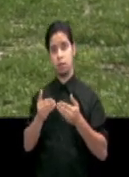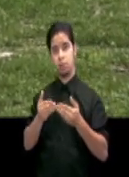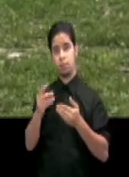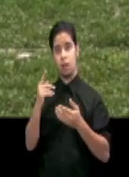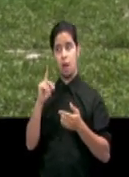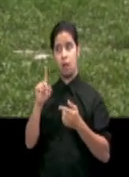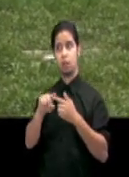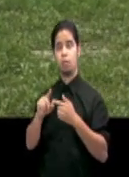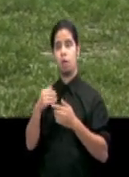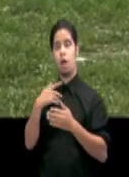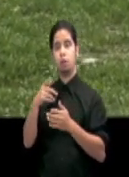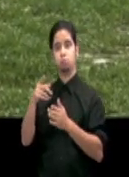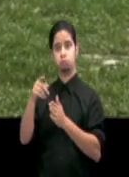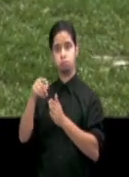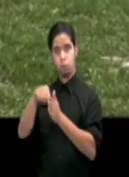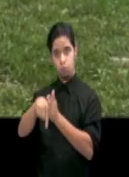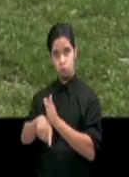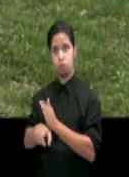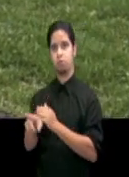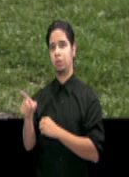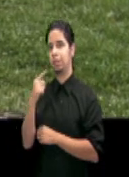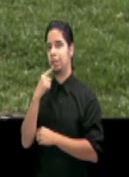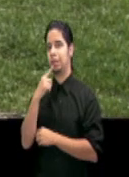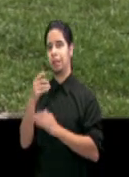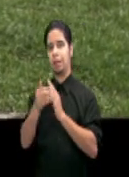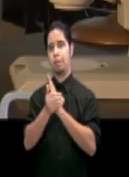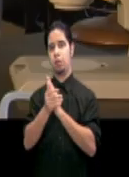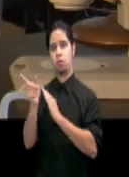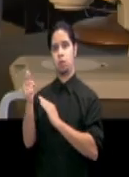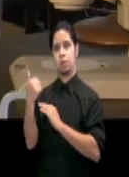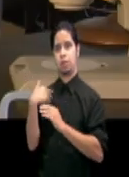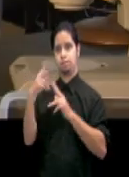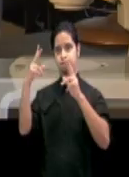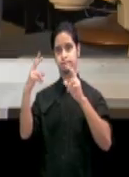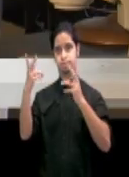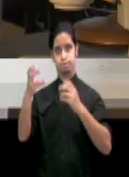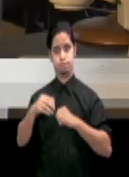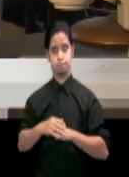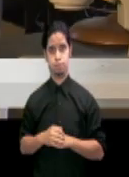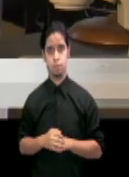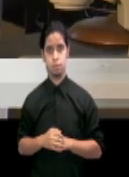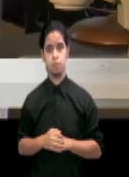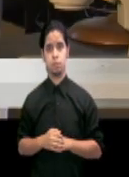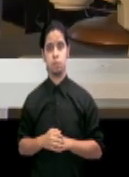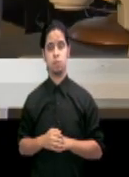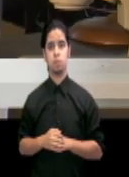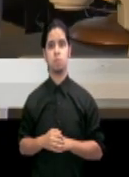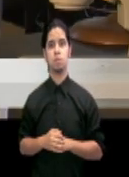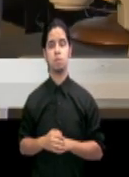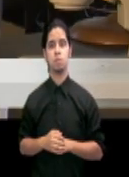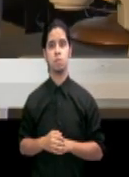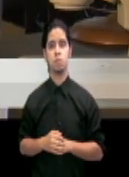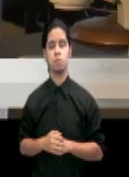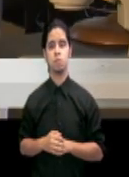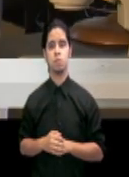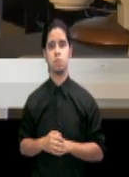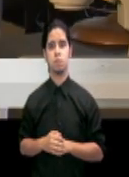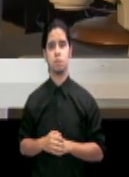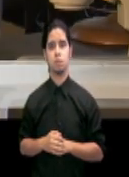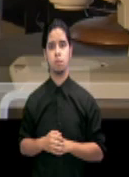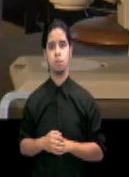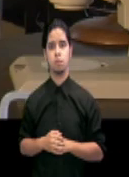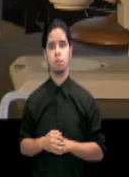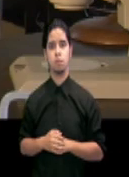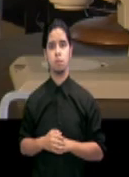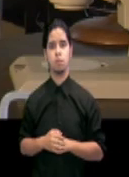complejo, según un experto en el tema. Pues sequía es cuando hay una merma en precipitación, que de cualquier